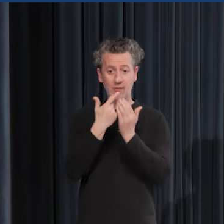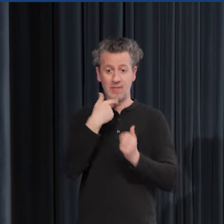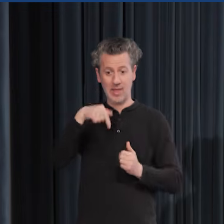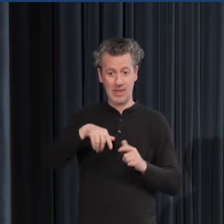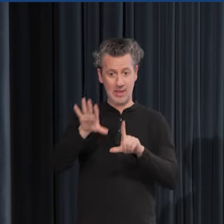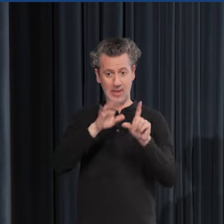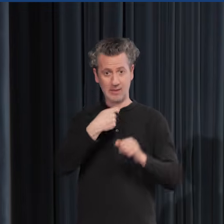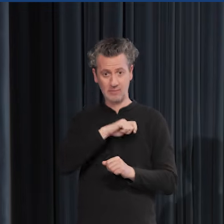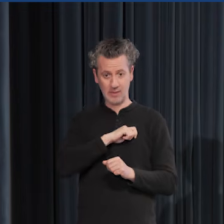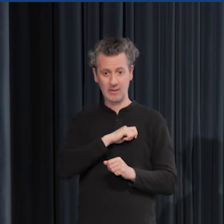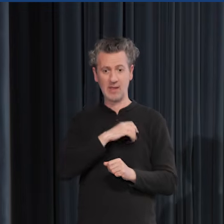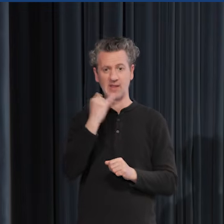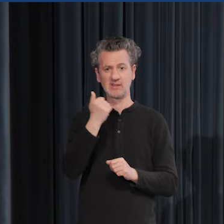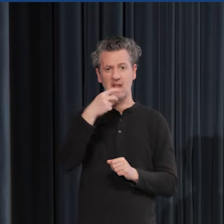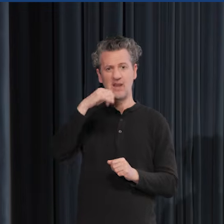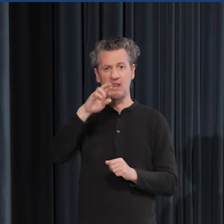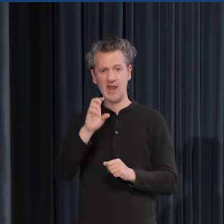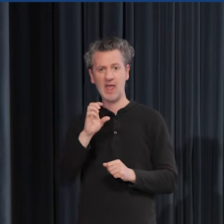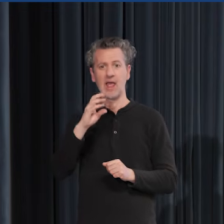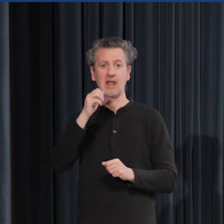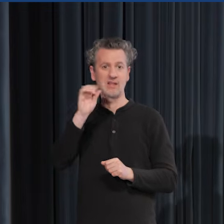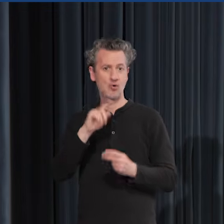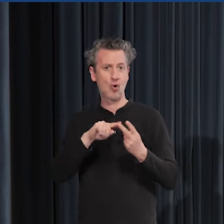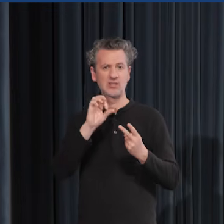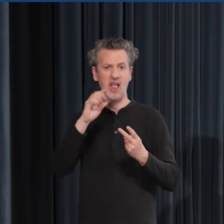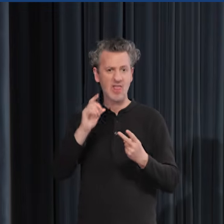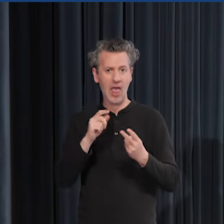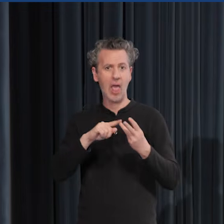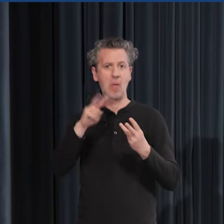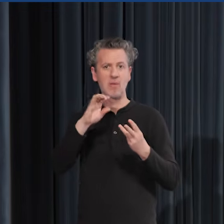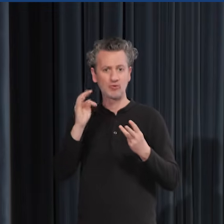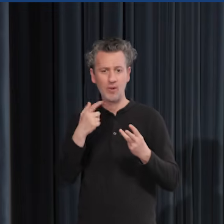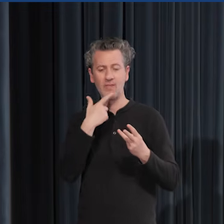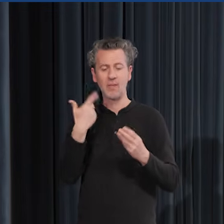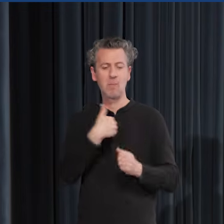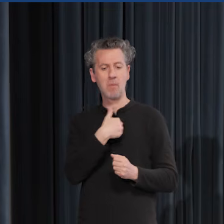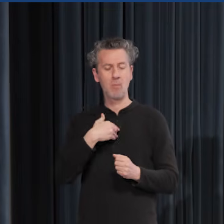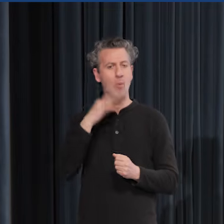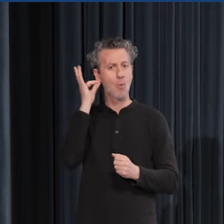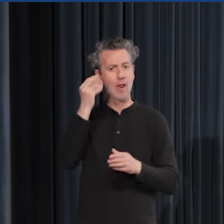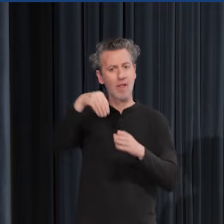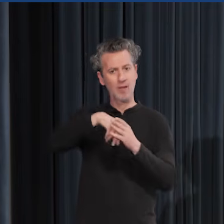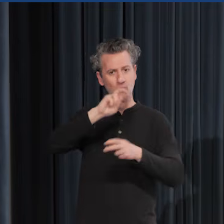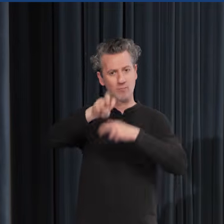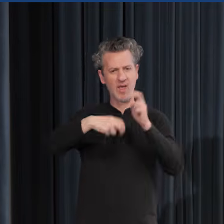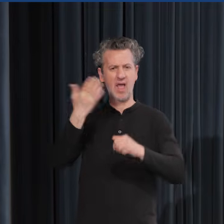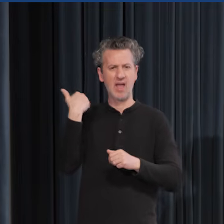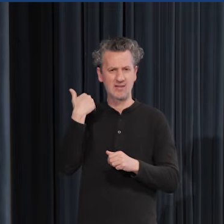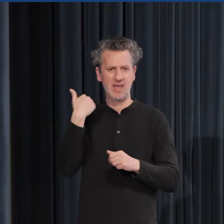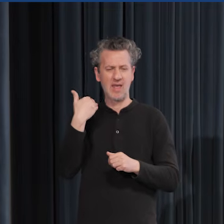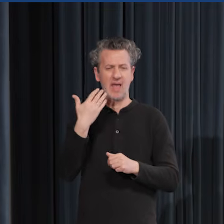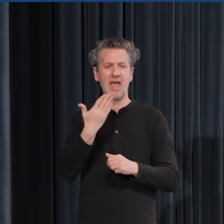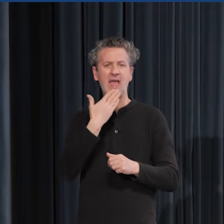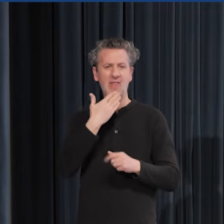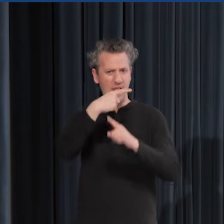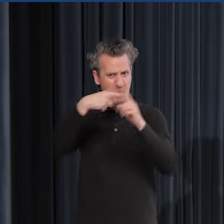España como los de Yanire Castrillo o de Sandrine Víctor que hablan del papel de las mujeres en las obras de construcción en la Edad Media, como